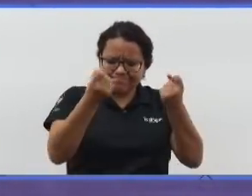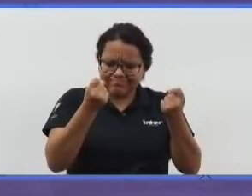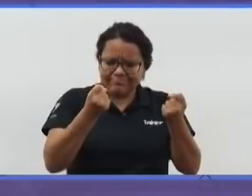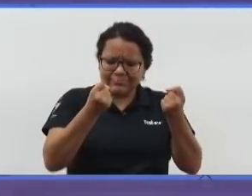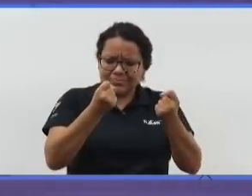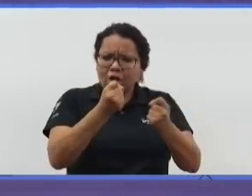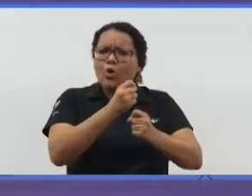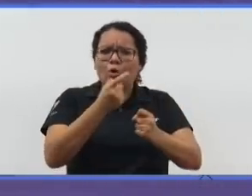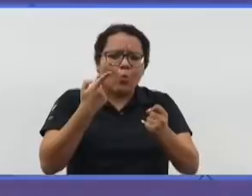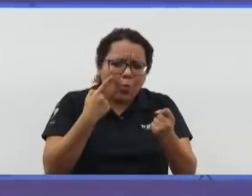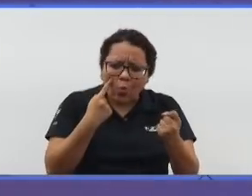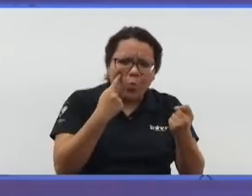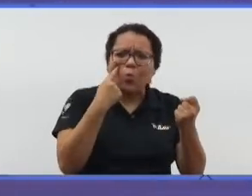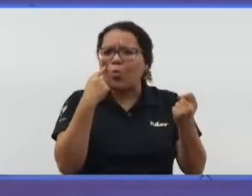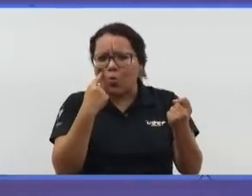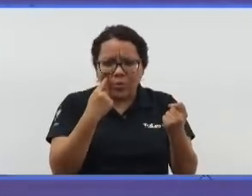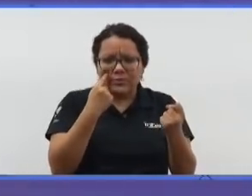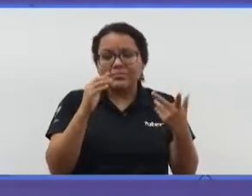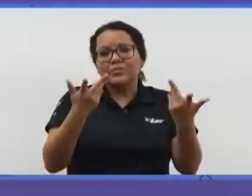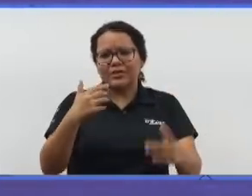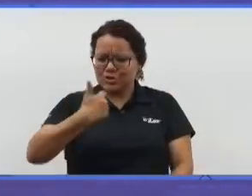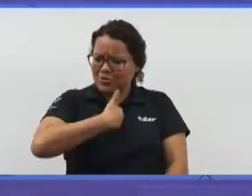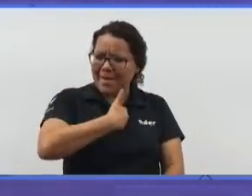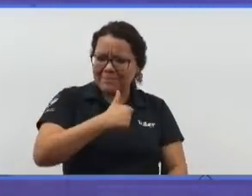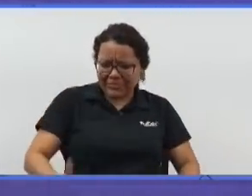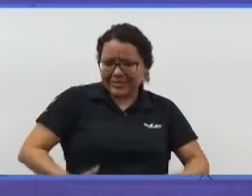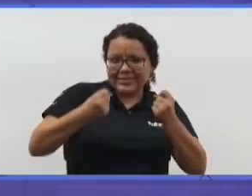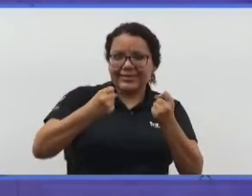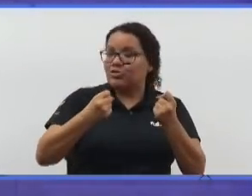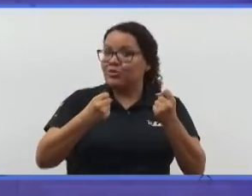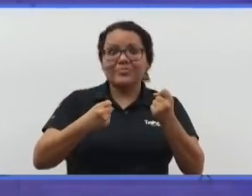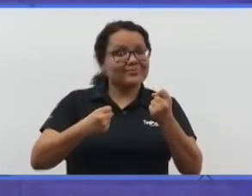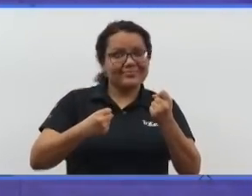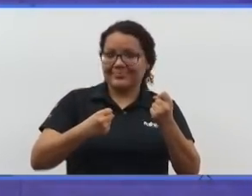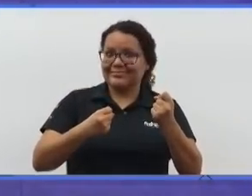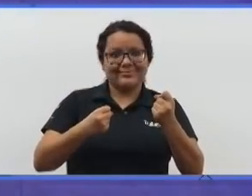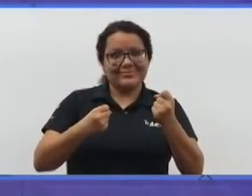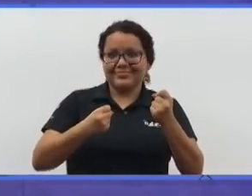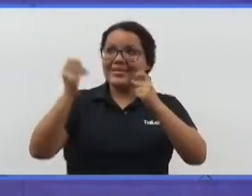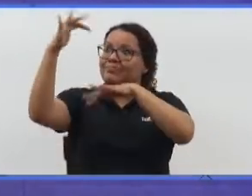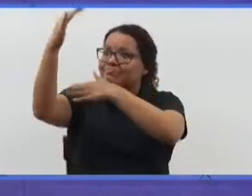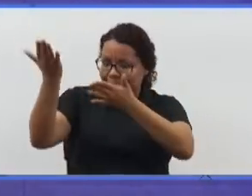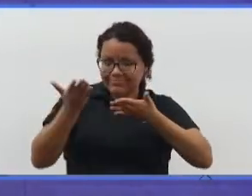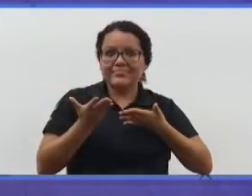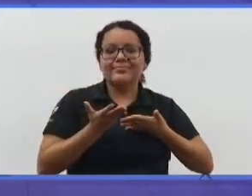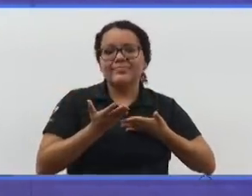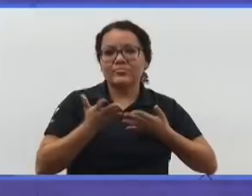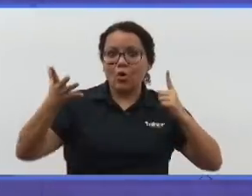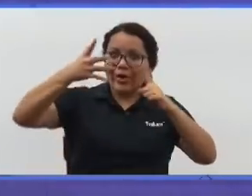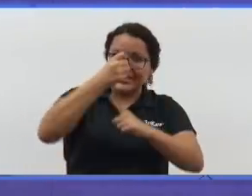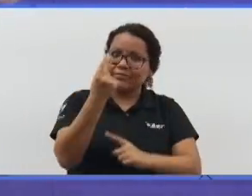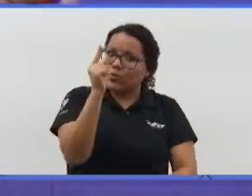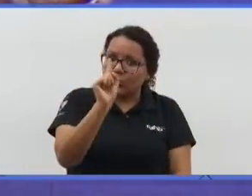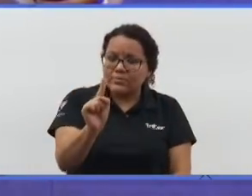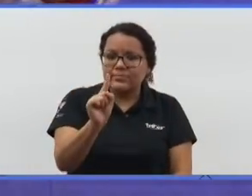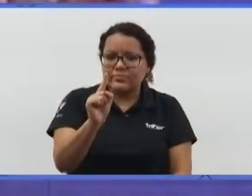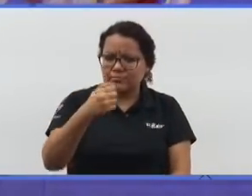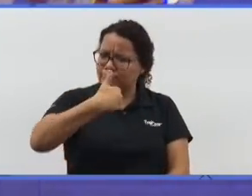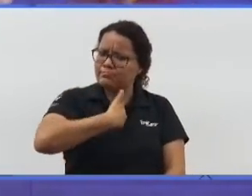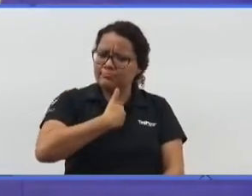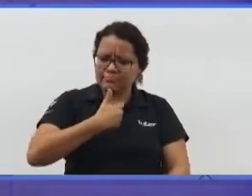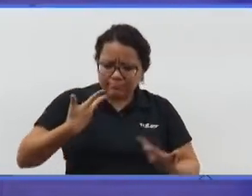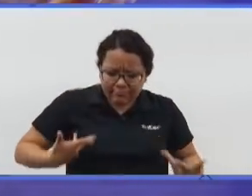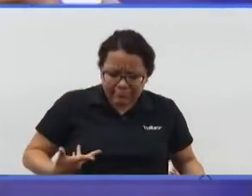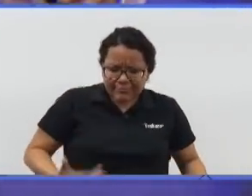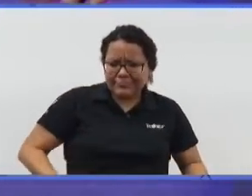tenemos porque no nació de nosotros sino nació para nosotros a ver dígalo conmigo no nació de nosotros